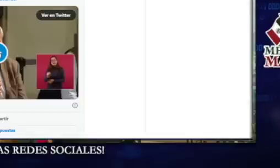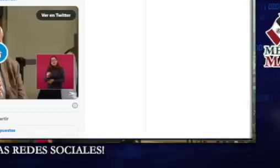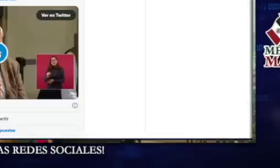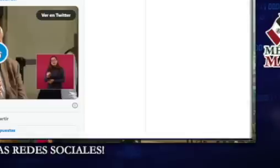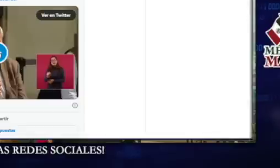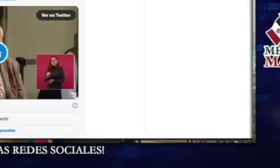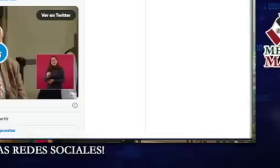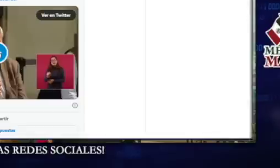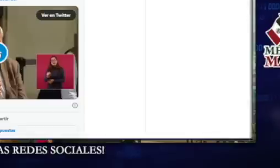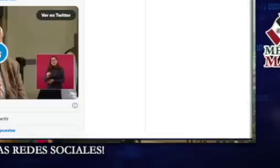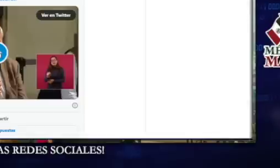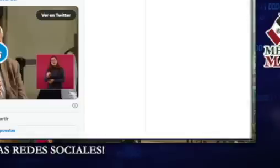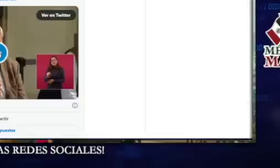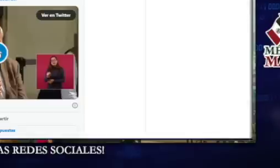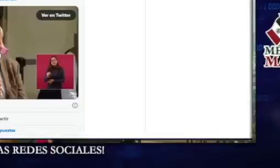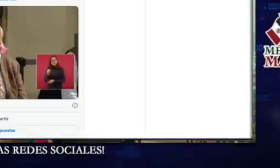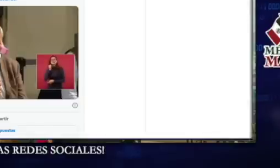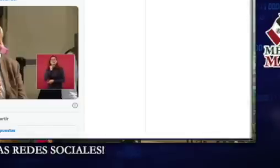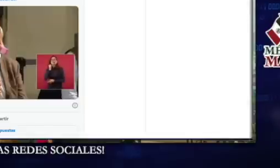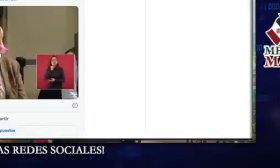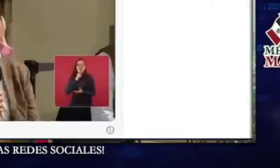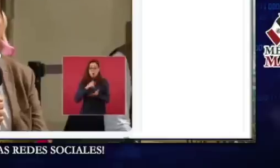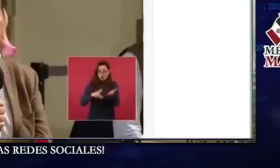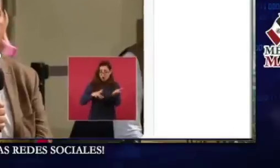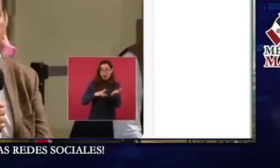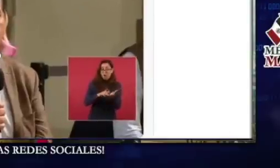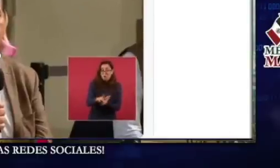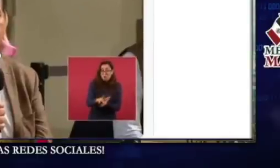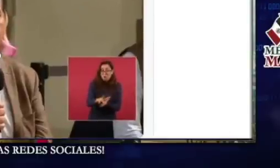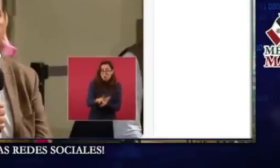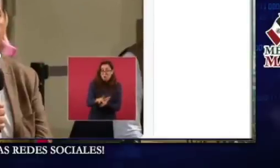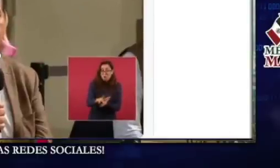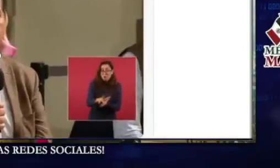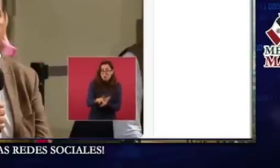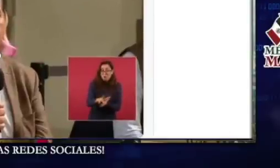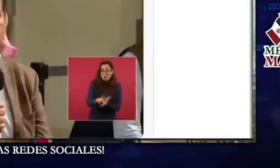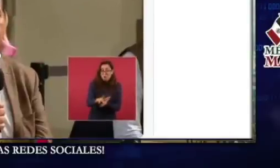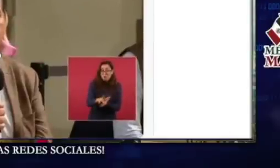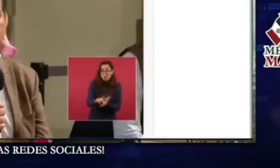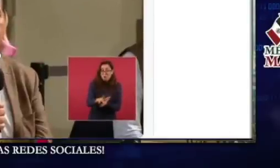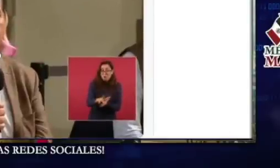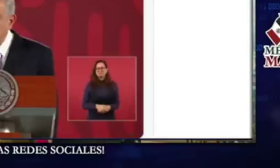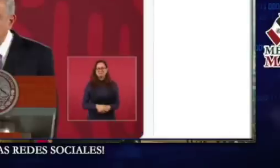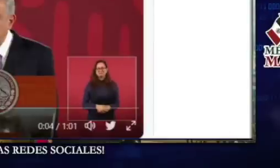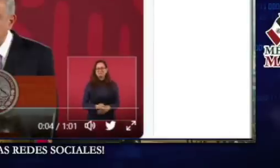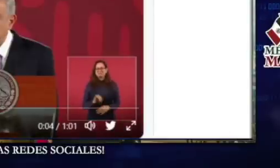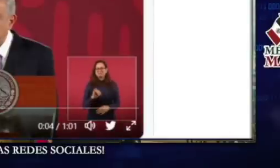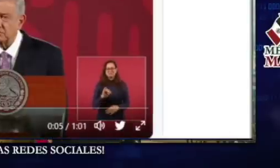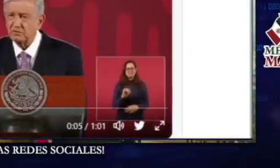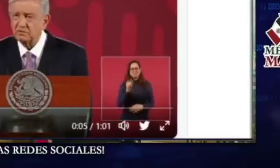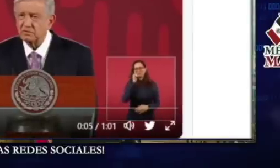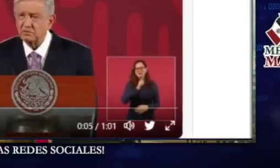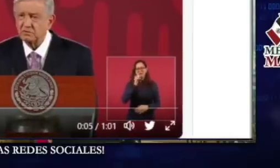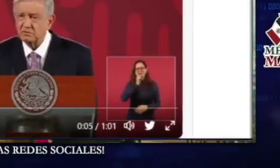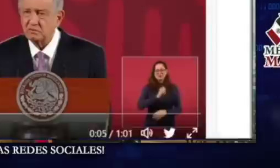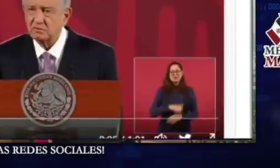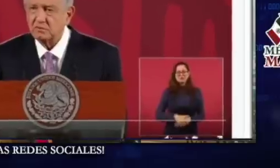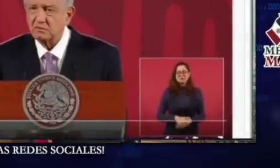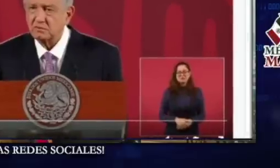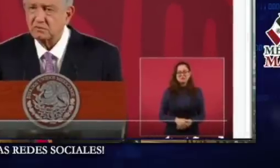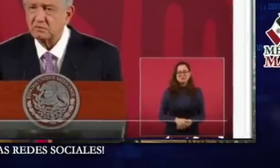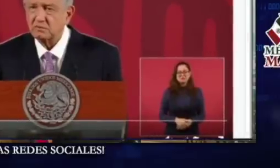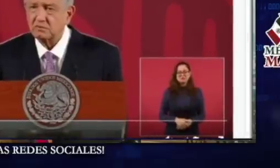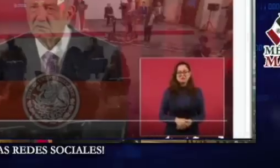Vamos a escuchar, fue el pasado 15 de noviembre. Incluso una reforma legal. Siempre, siempre hemos tenido el apoyo. ¿Qué